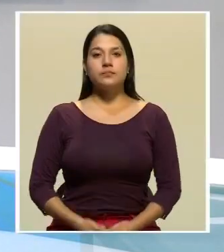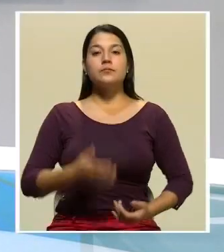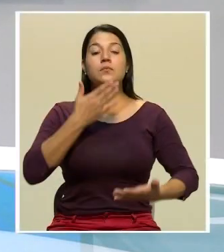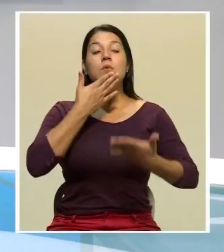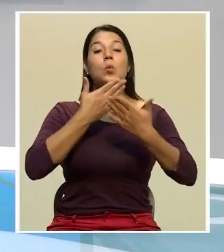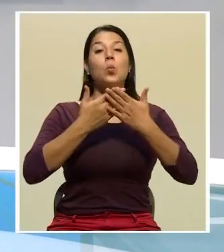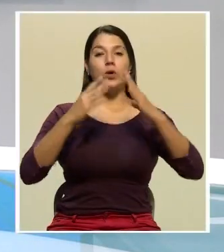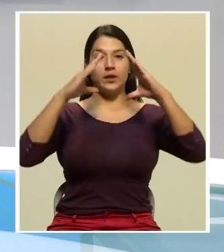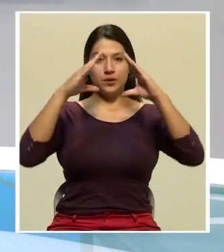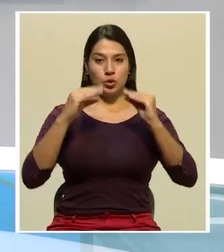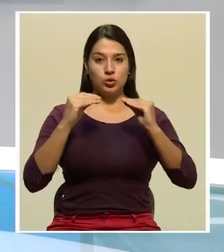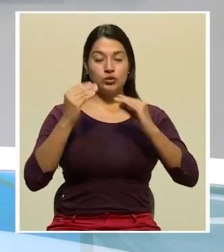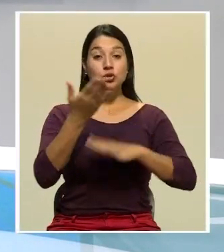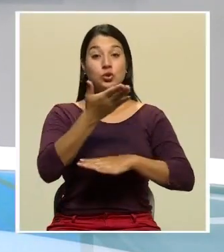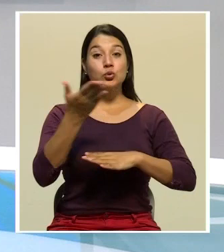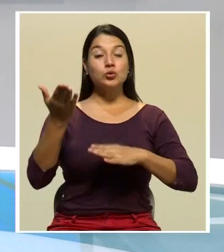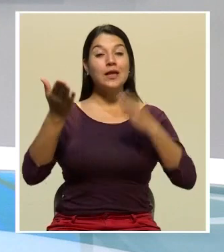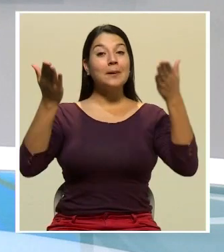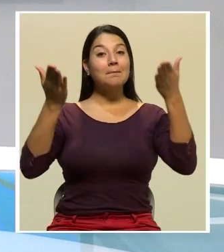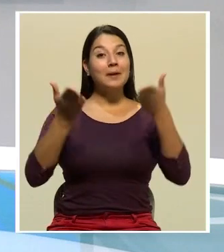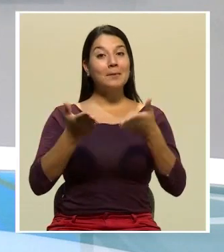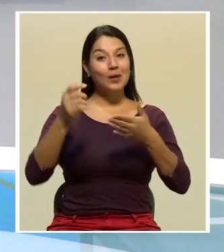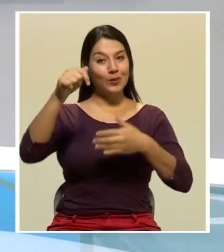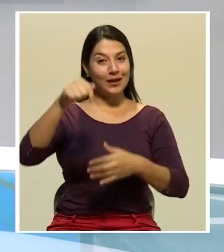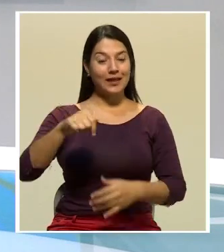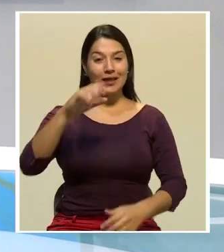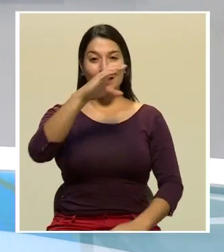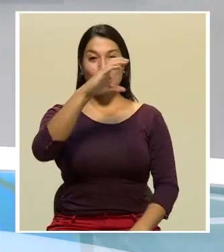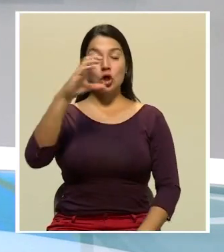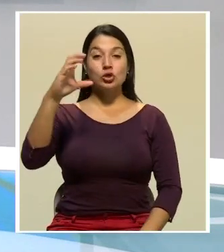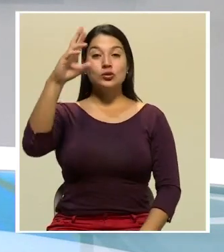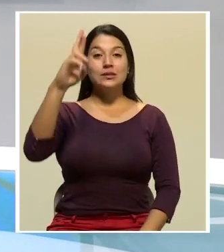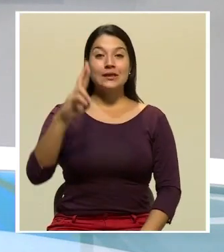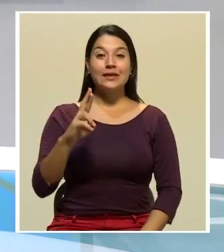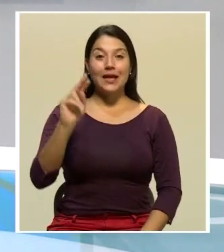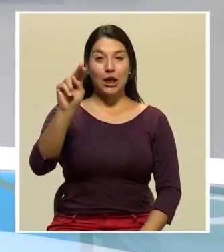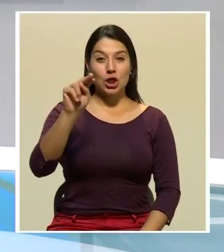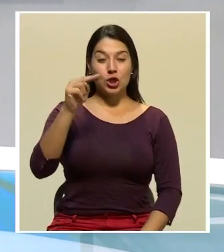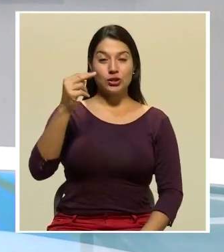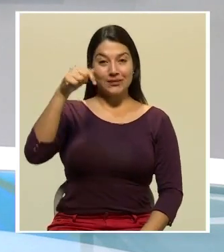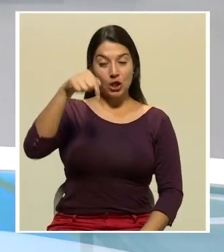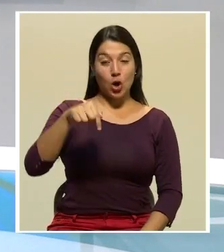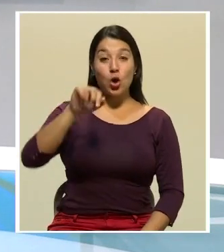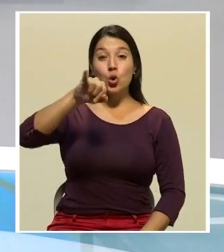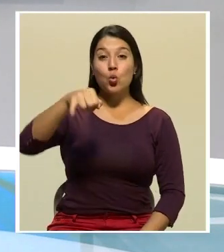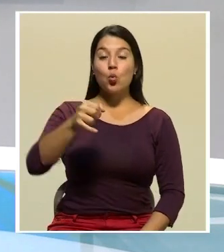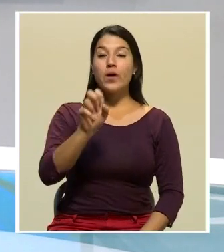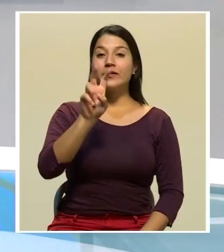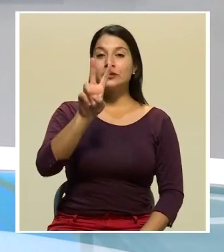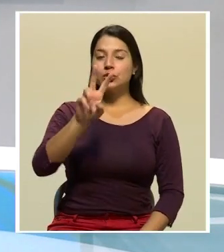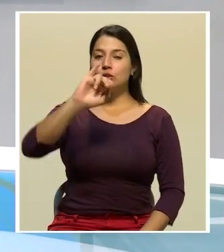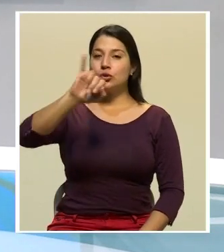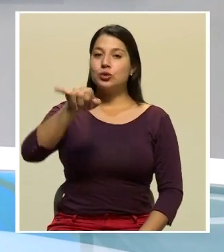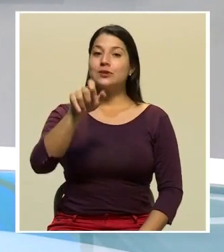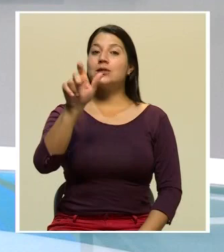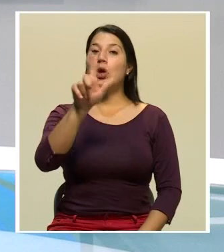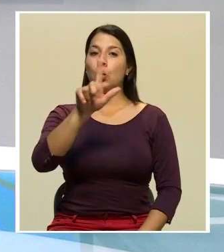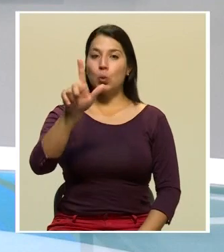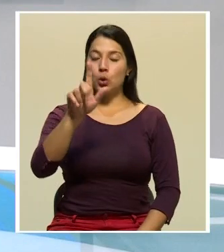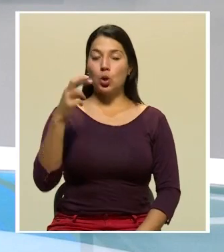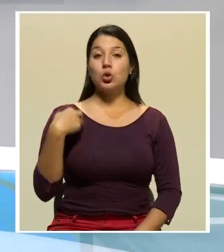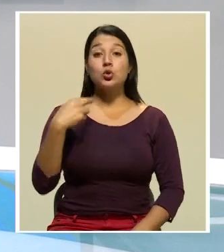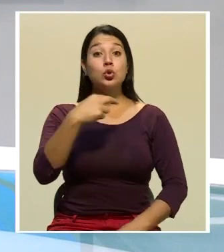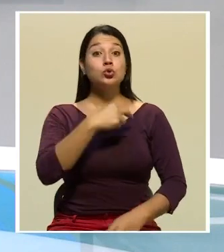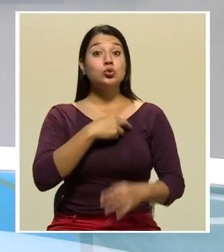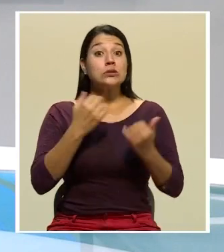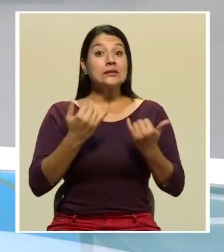Buenas noches, bienvenidos a la edición estelar de Costa Rica Noticias de este jueves 2 de julio. Estamos